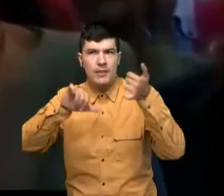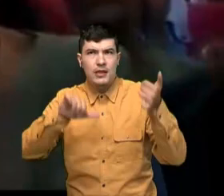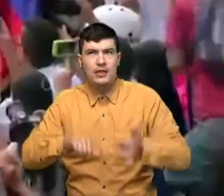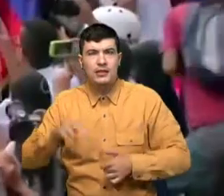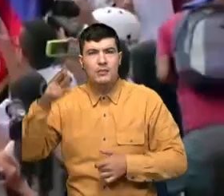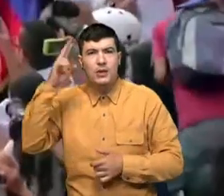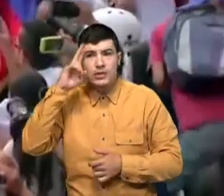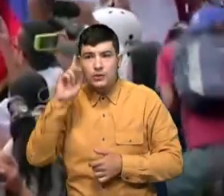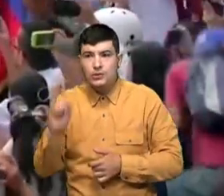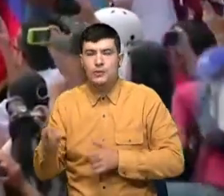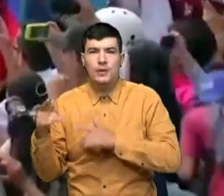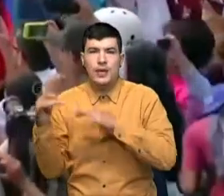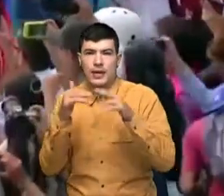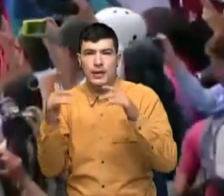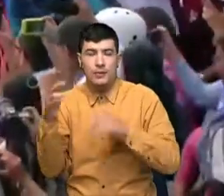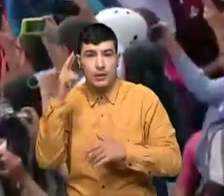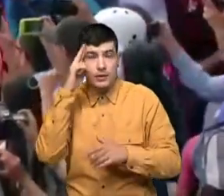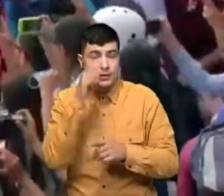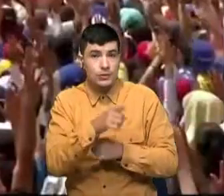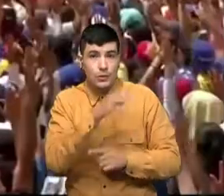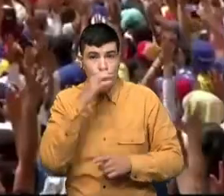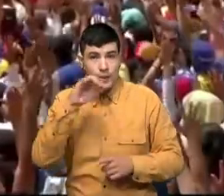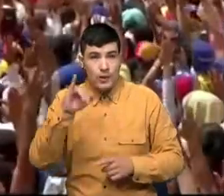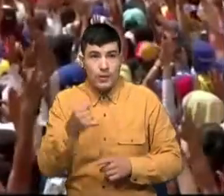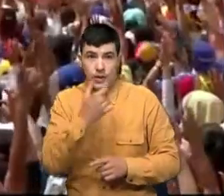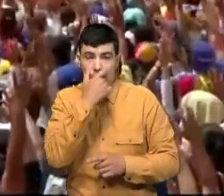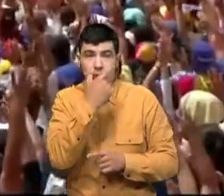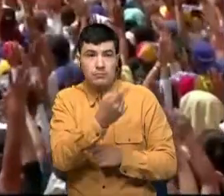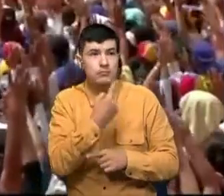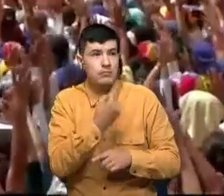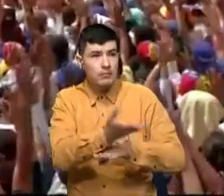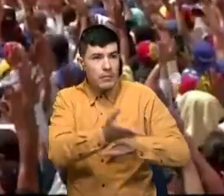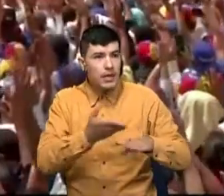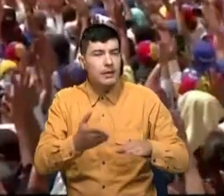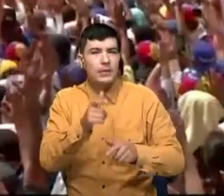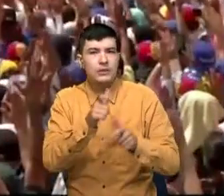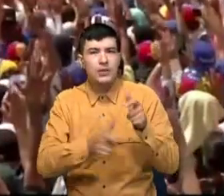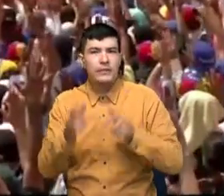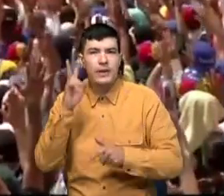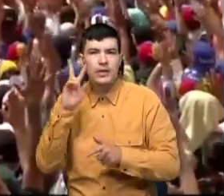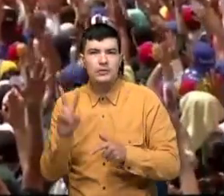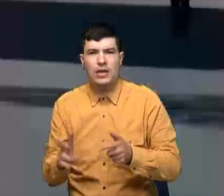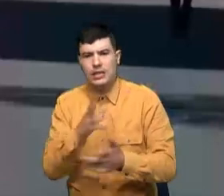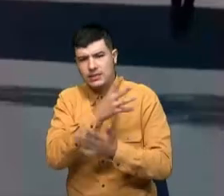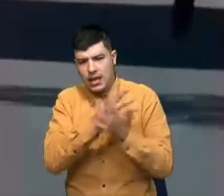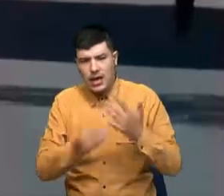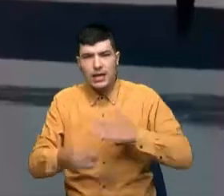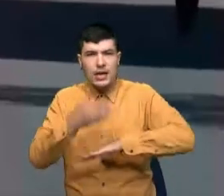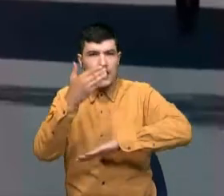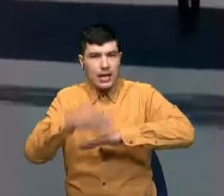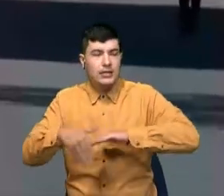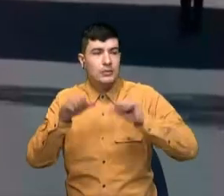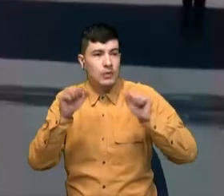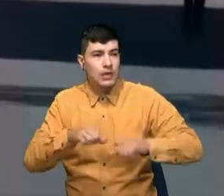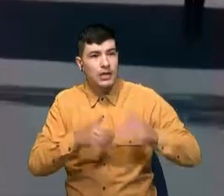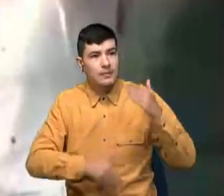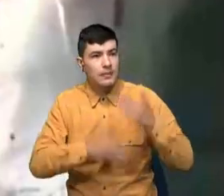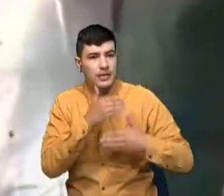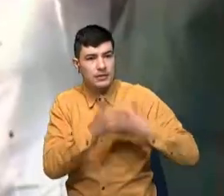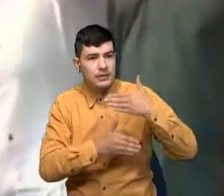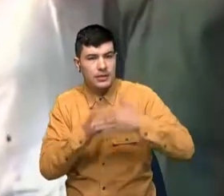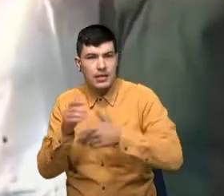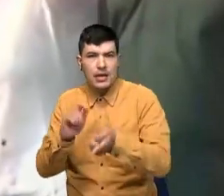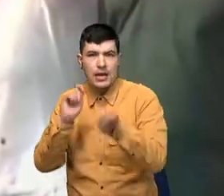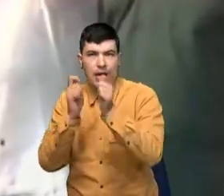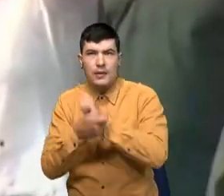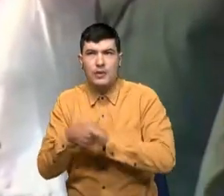eso hay una guerra. Mientras tanto, Juan Guaidó pidió a los venezolanos que salgan a la calle para comenzar la fase final de la usurpación, afirmando que era necesario redoblar